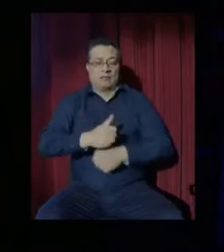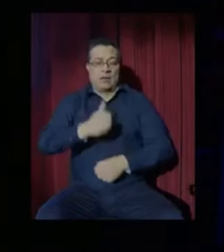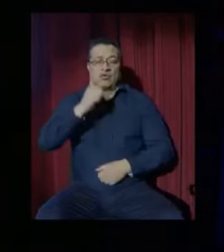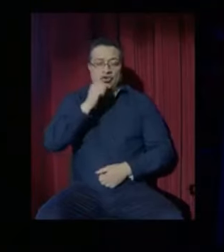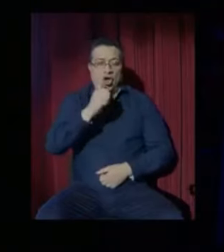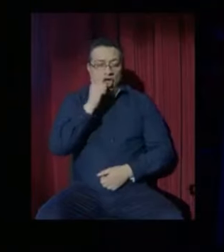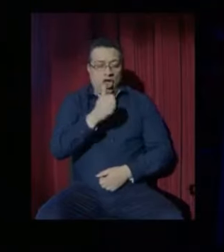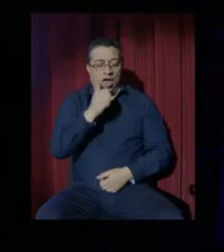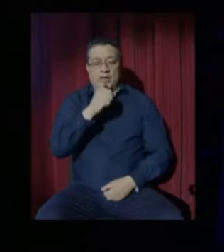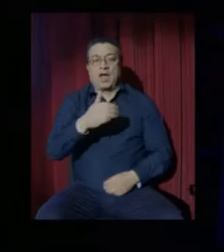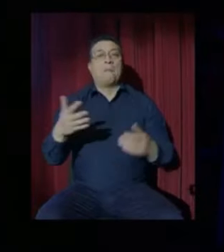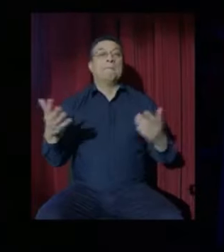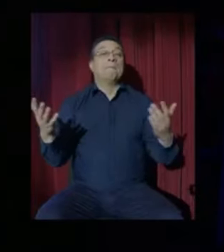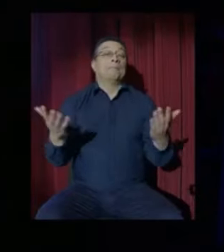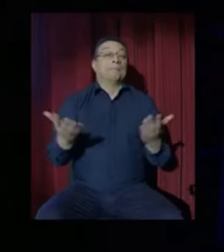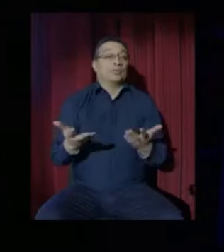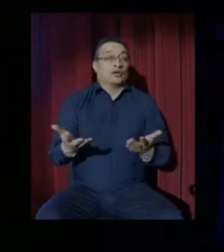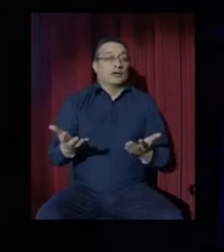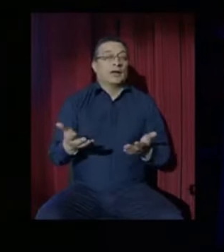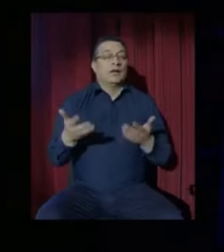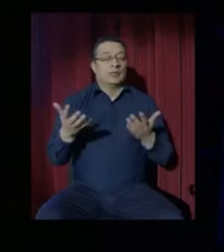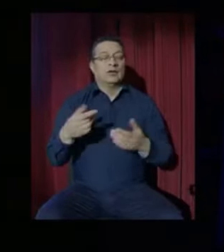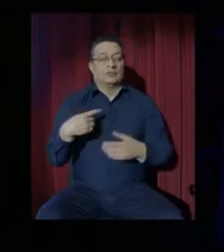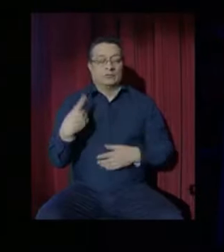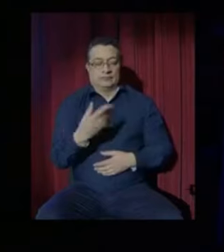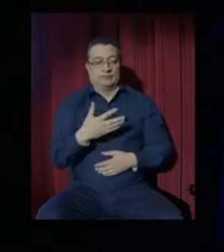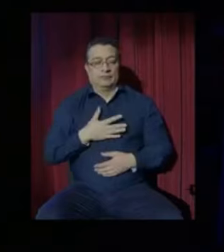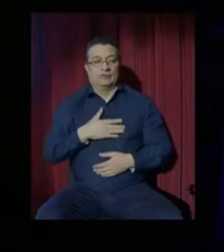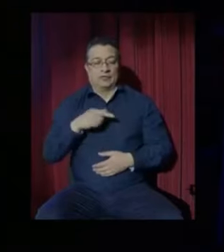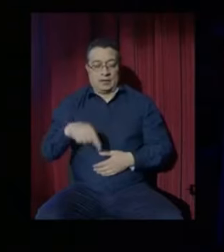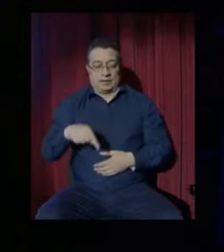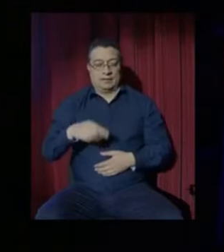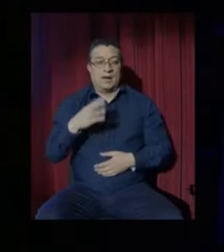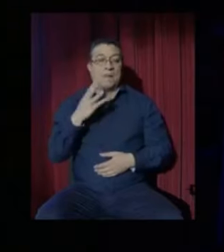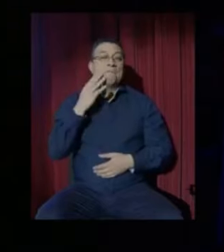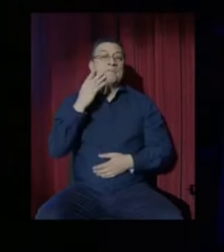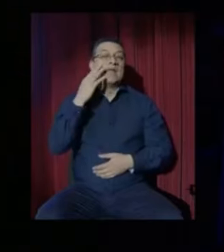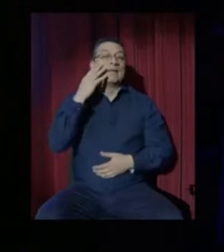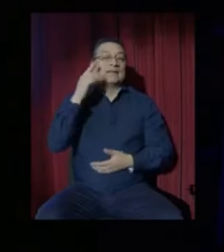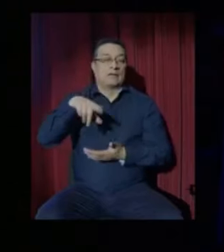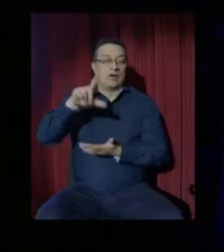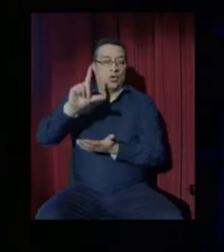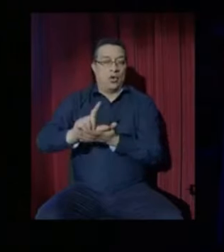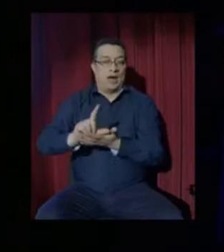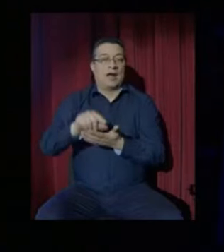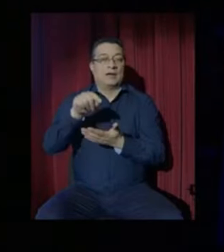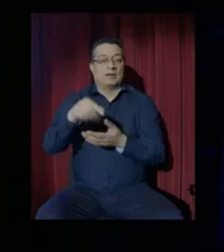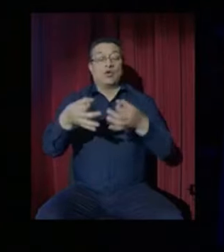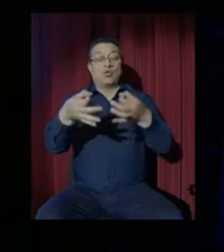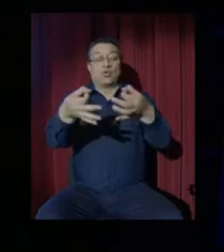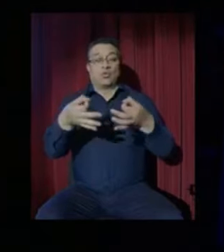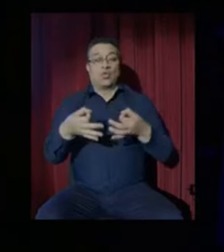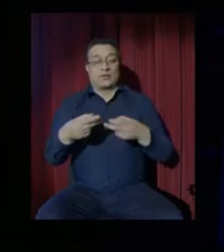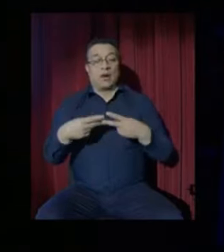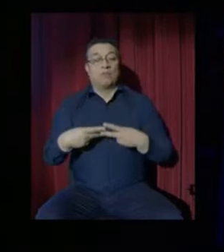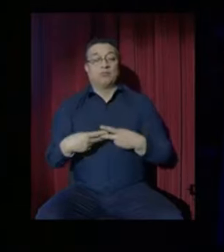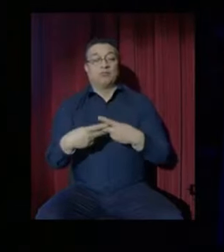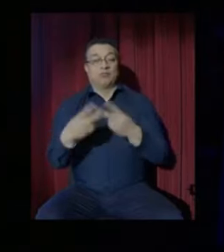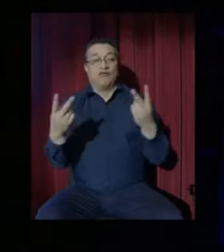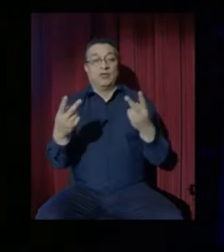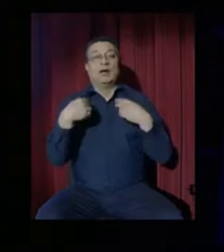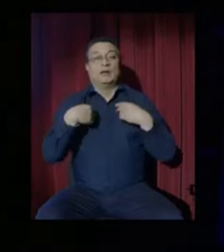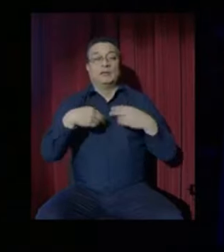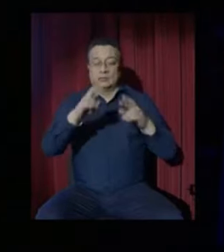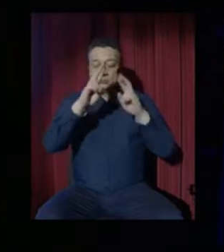eh Porque estamos en en melipilla haciendo esta Cuenta pública